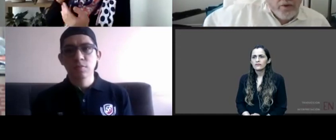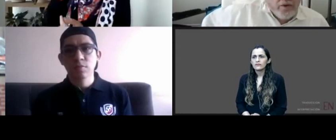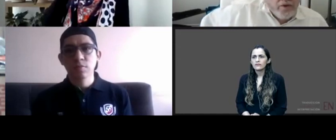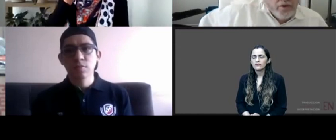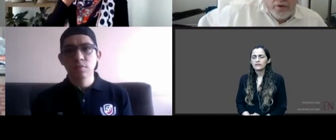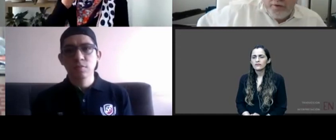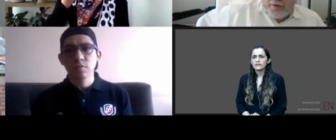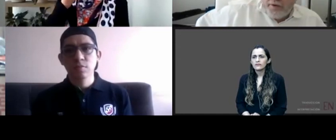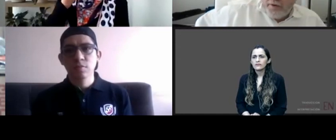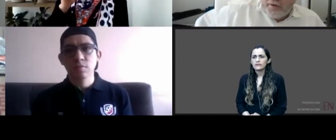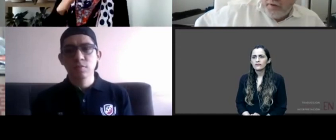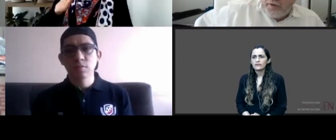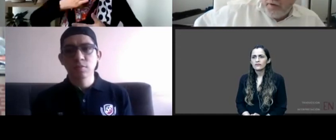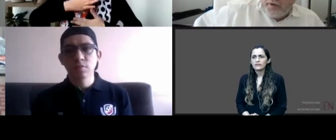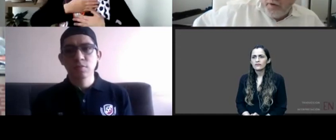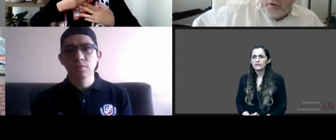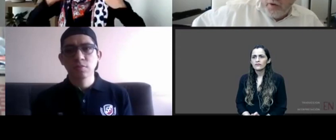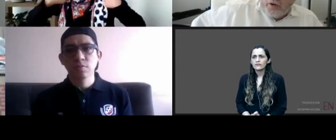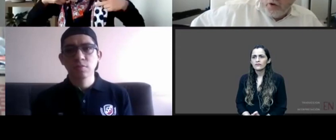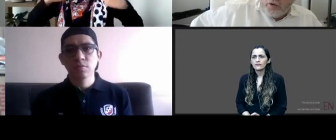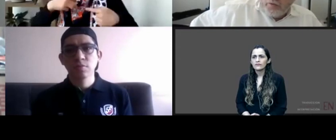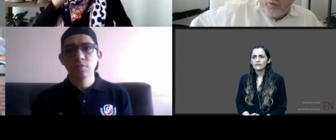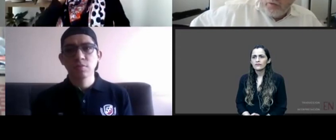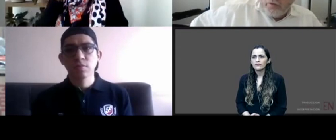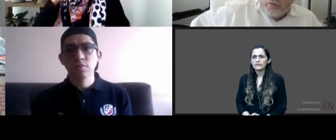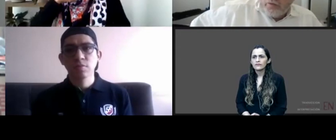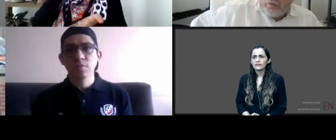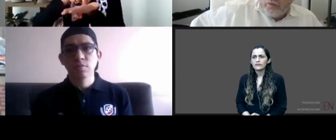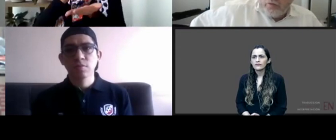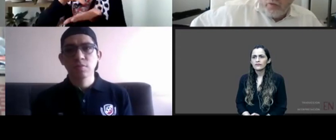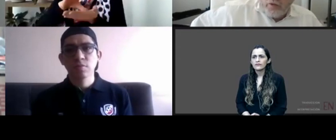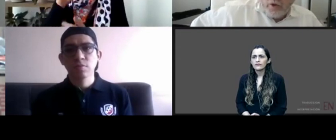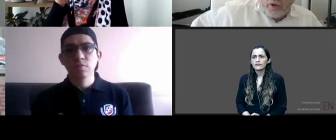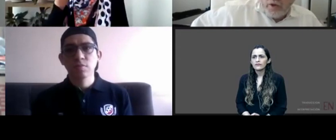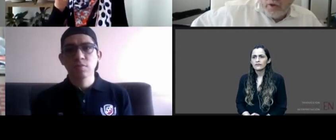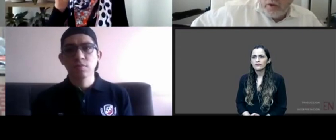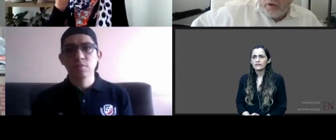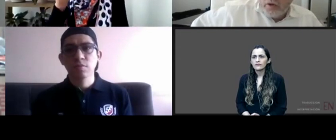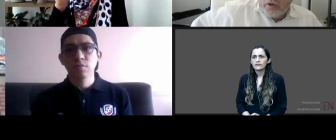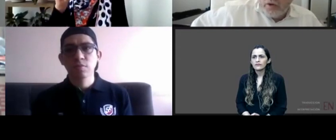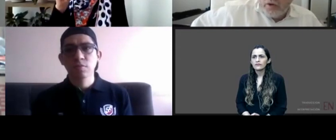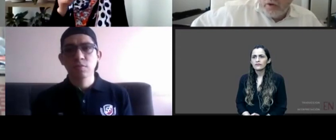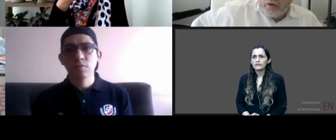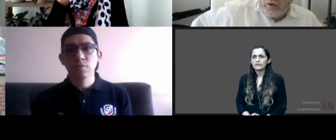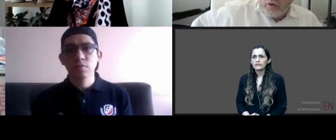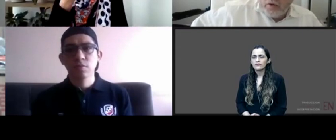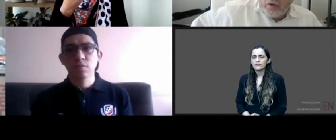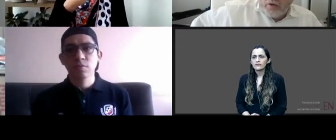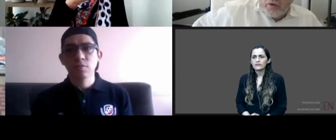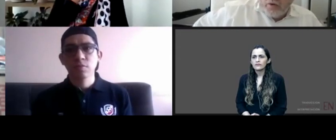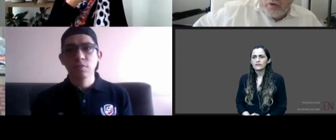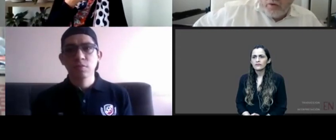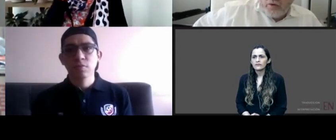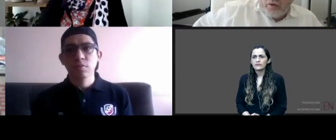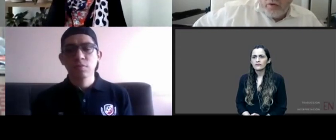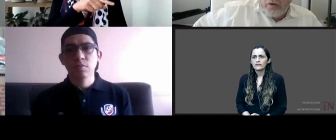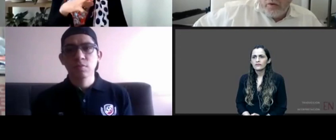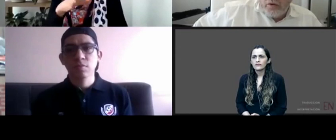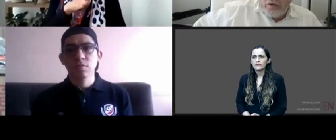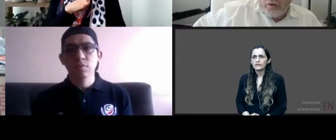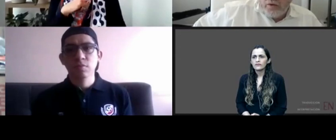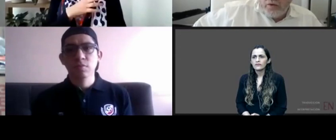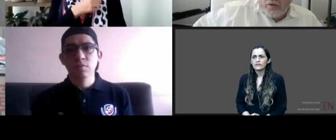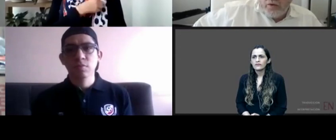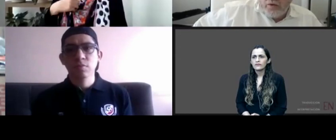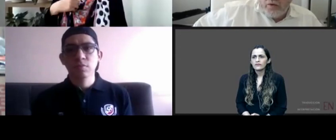ha tenido hacia las personas con discapacidad. Y eso así es como se nos ve en muchos aspectos y en muchas áreas de la vida.